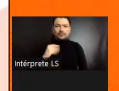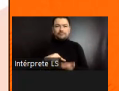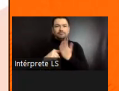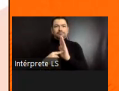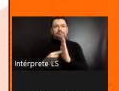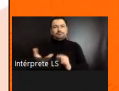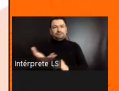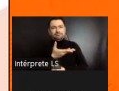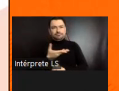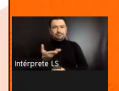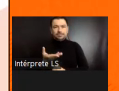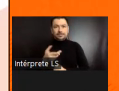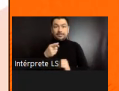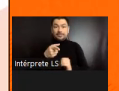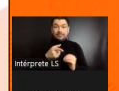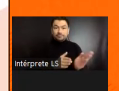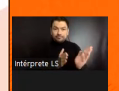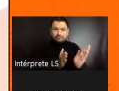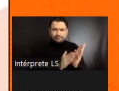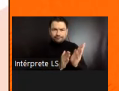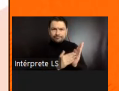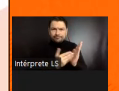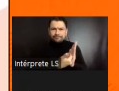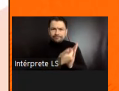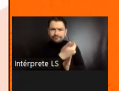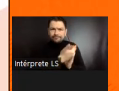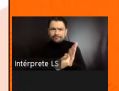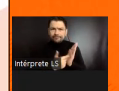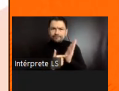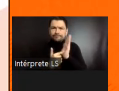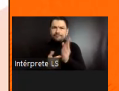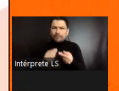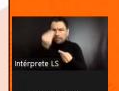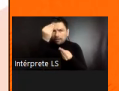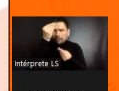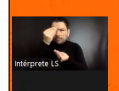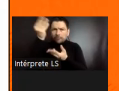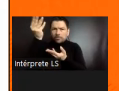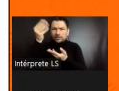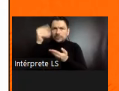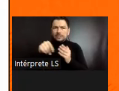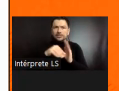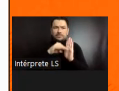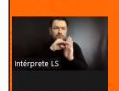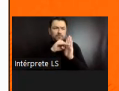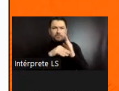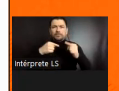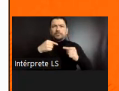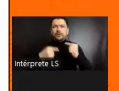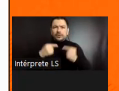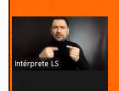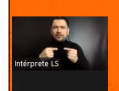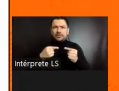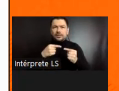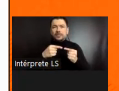evidencia para informar ciertas estrategias y políticas para mejorar la resiliencia de los sistemas de salud en los países de